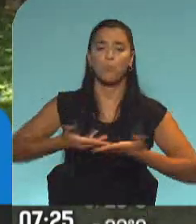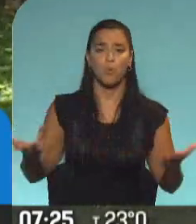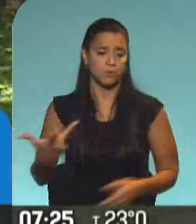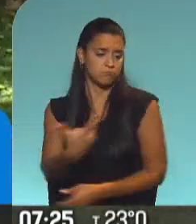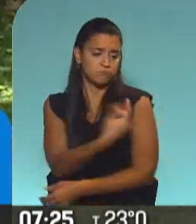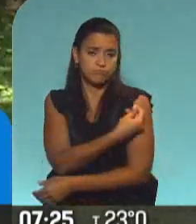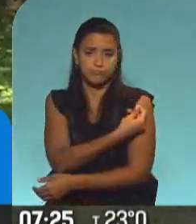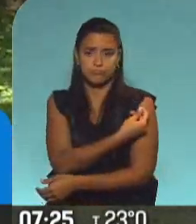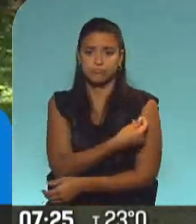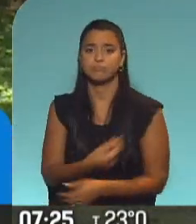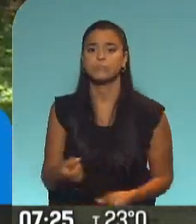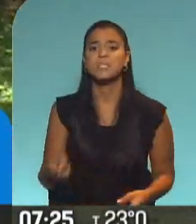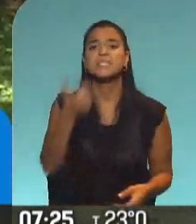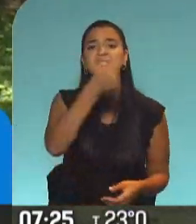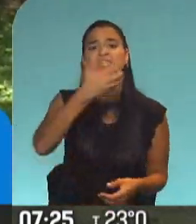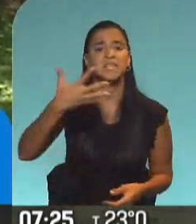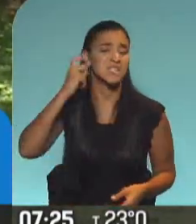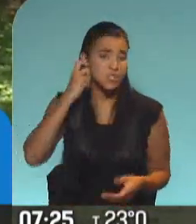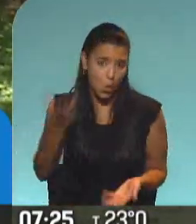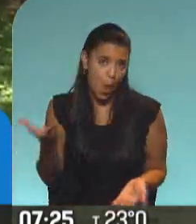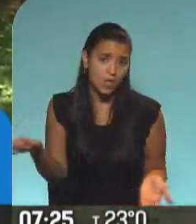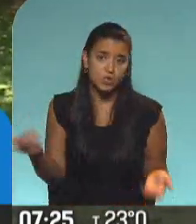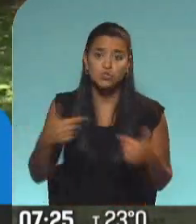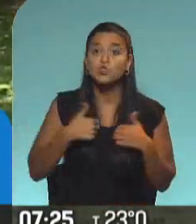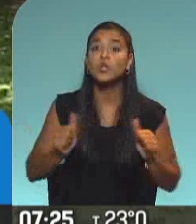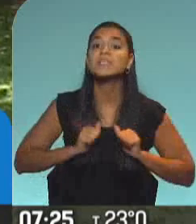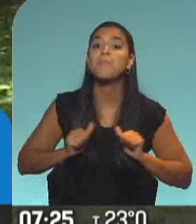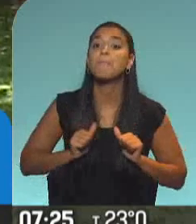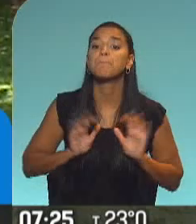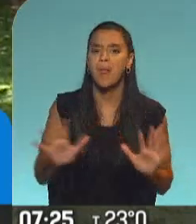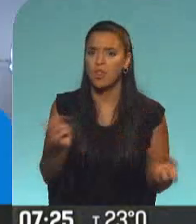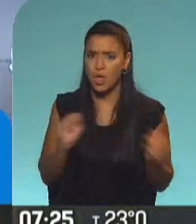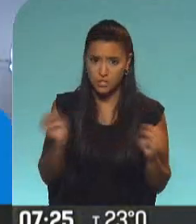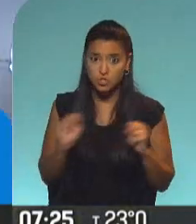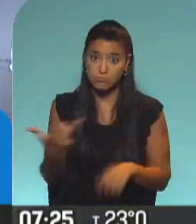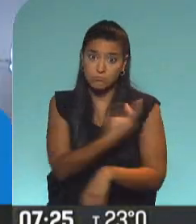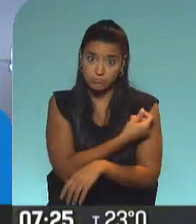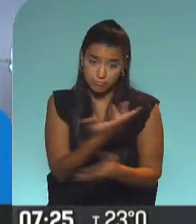la vacuna con sus 65 años, y bueno, yo estoy esperando ansiosamente, por ejemplo.